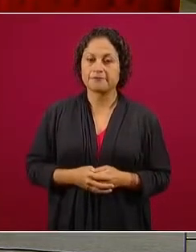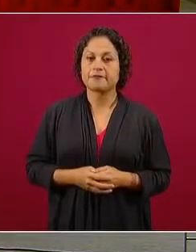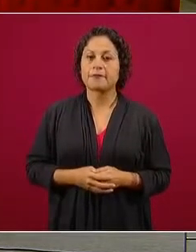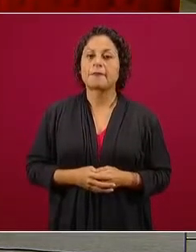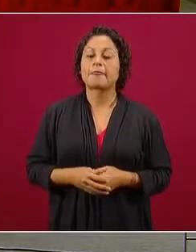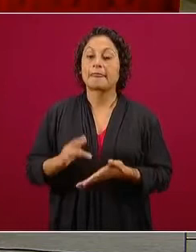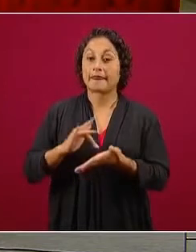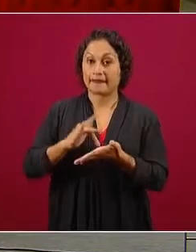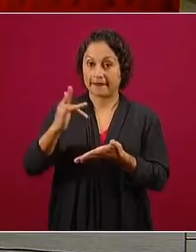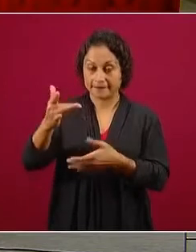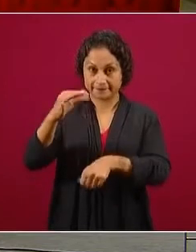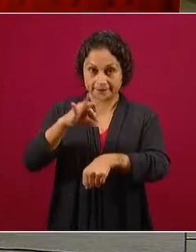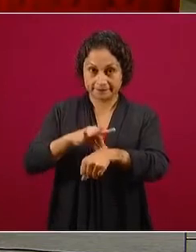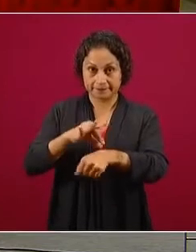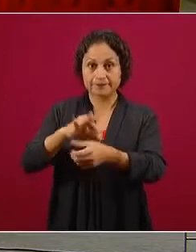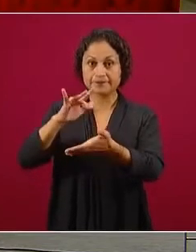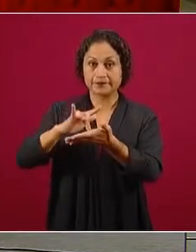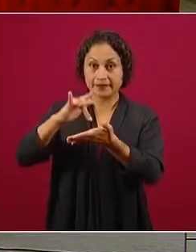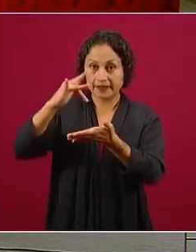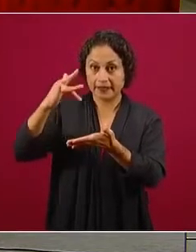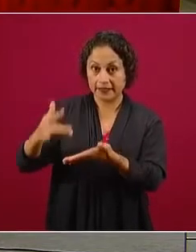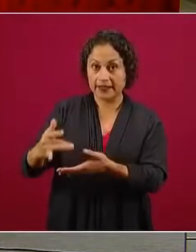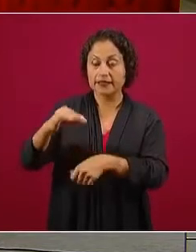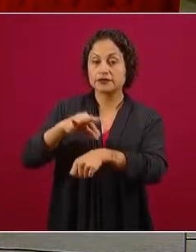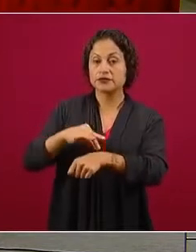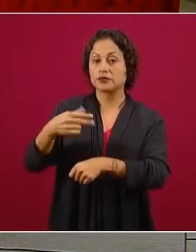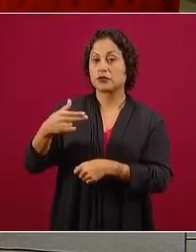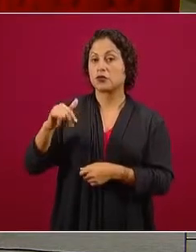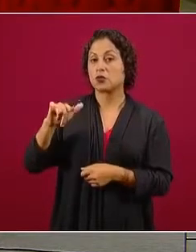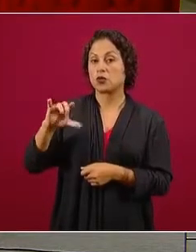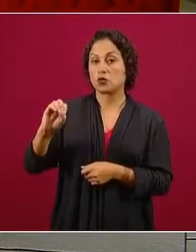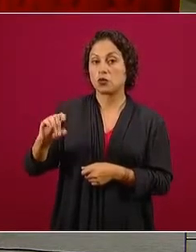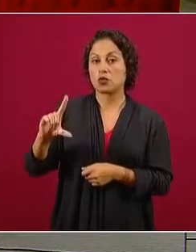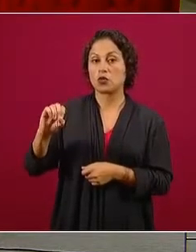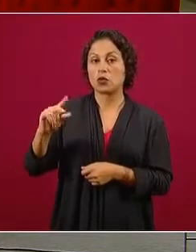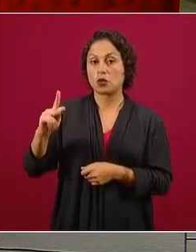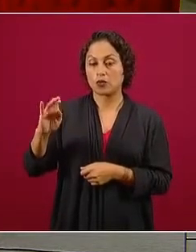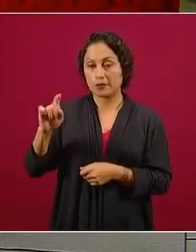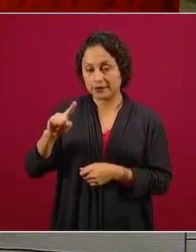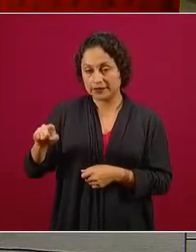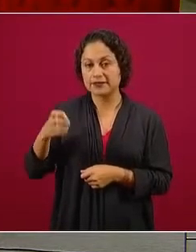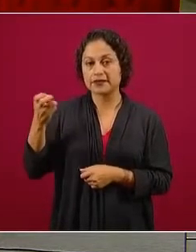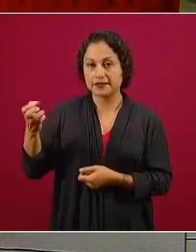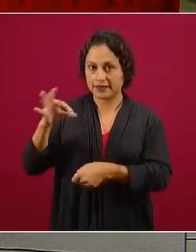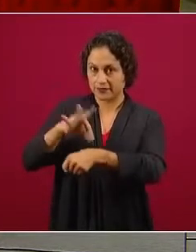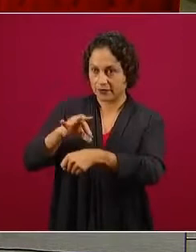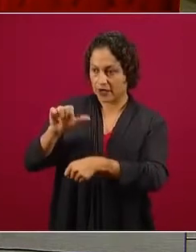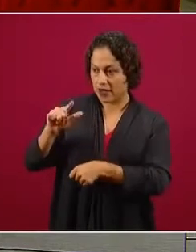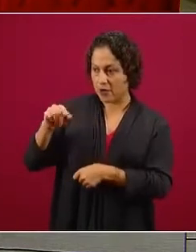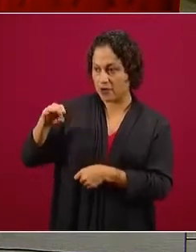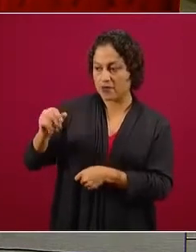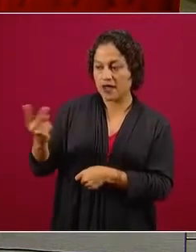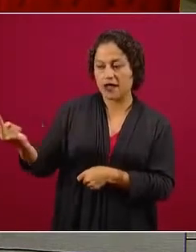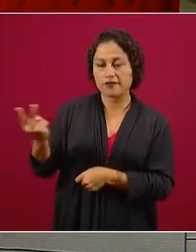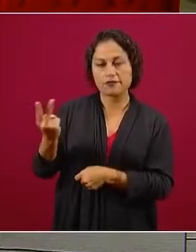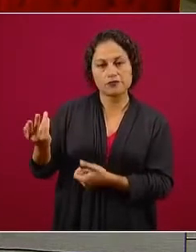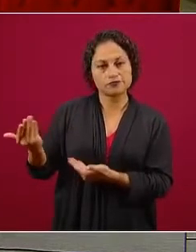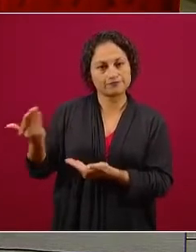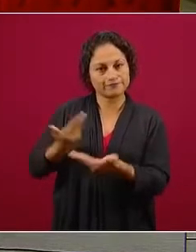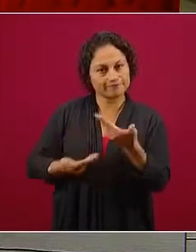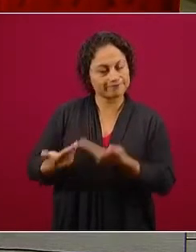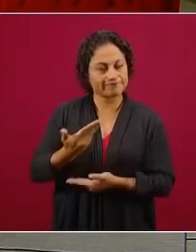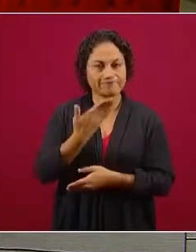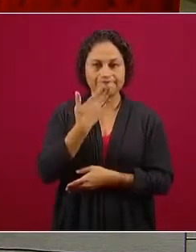Muchas gracias al doctor Hugo López-Gatell, al doctor Salomía por su hospitalidad y a ustedes por estar aquí